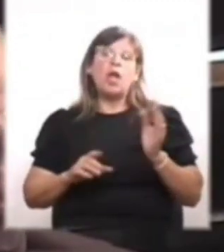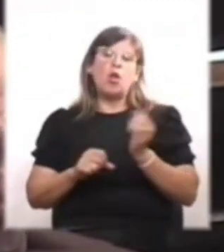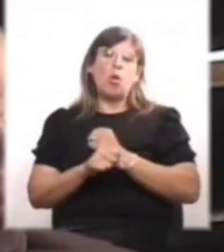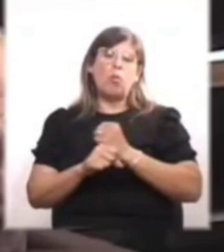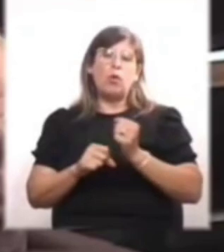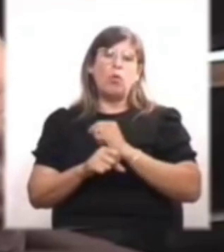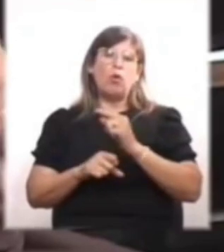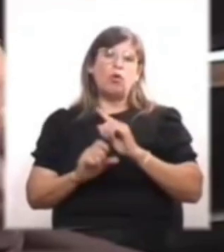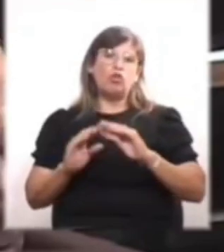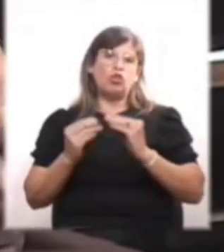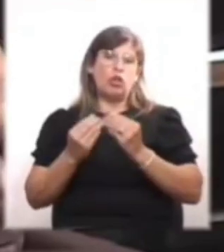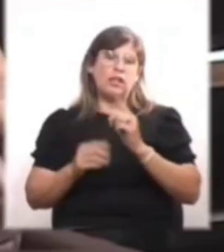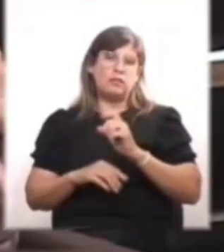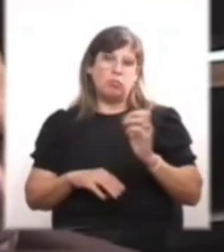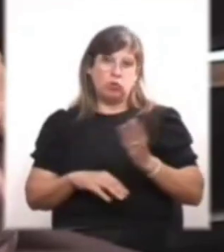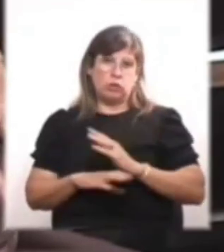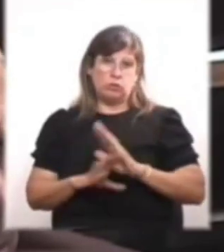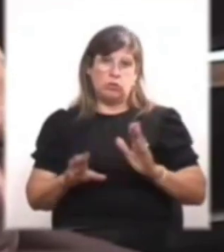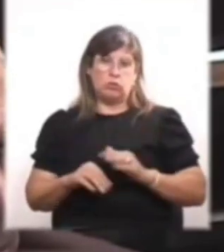unanimidad.